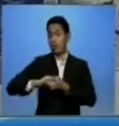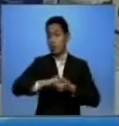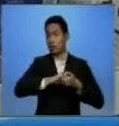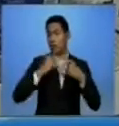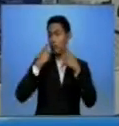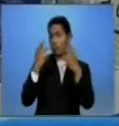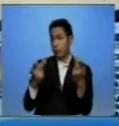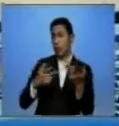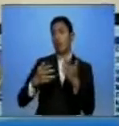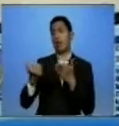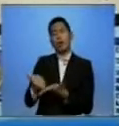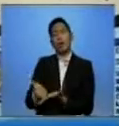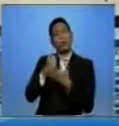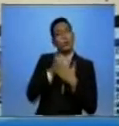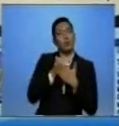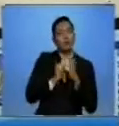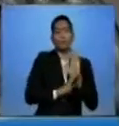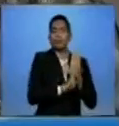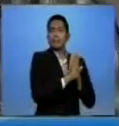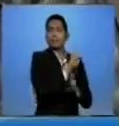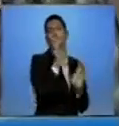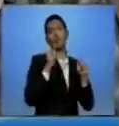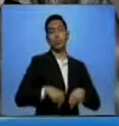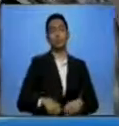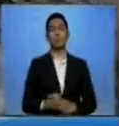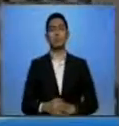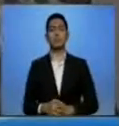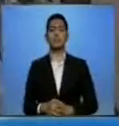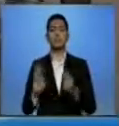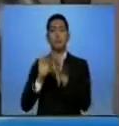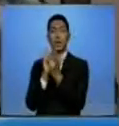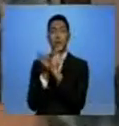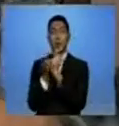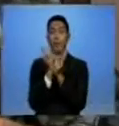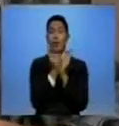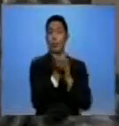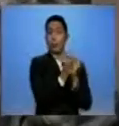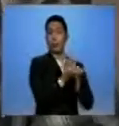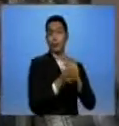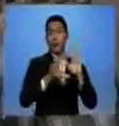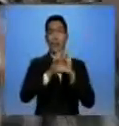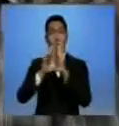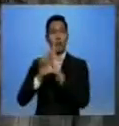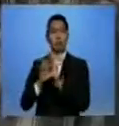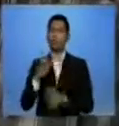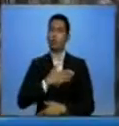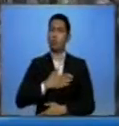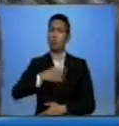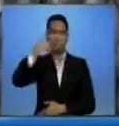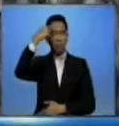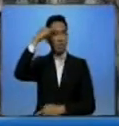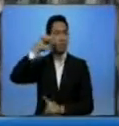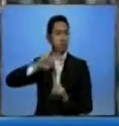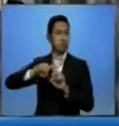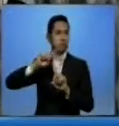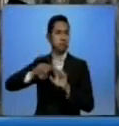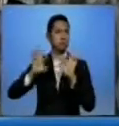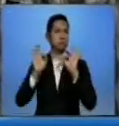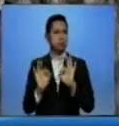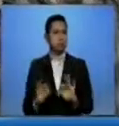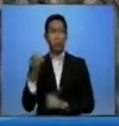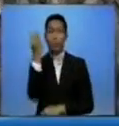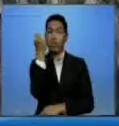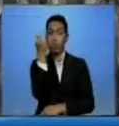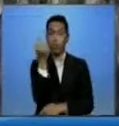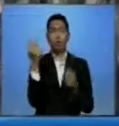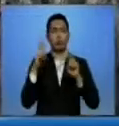para de esta forma crecer en su negocio. Esa reforma de la ley me parece magnífico. Dinero y capacitación. O